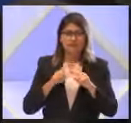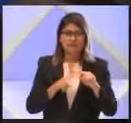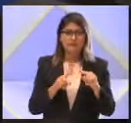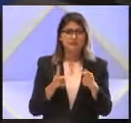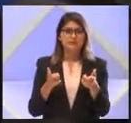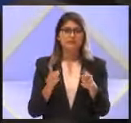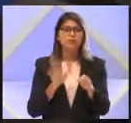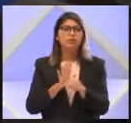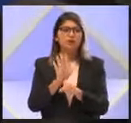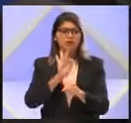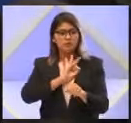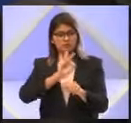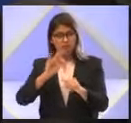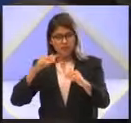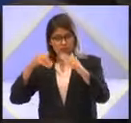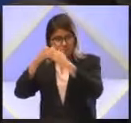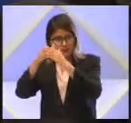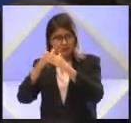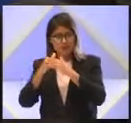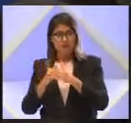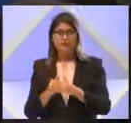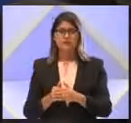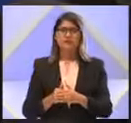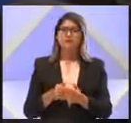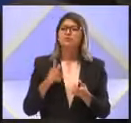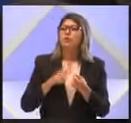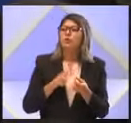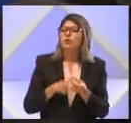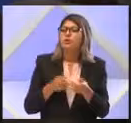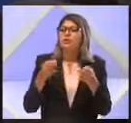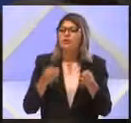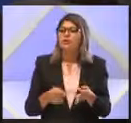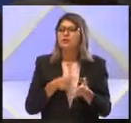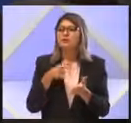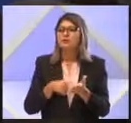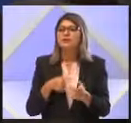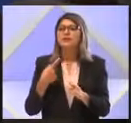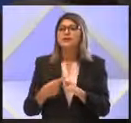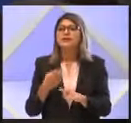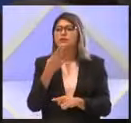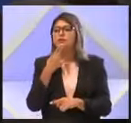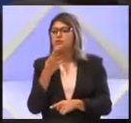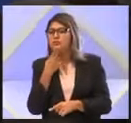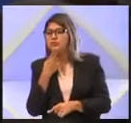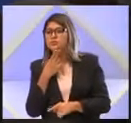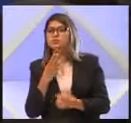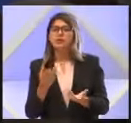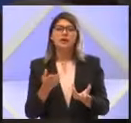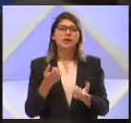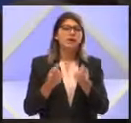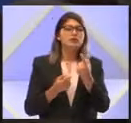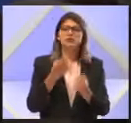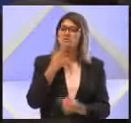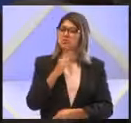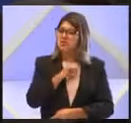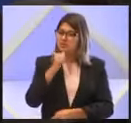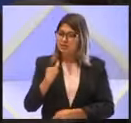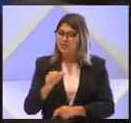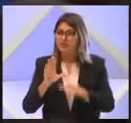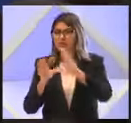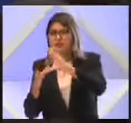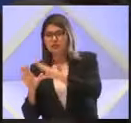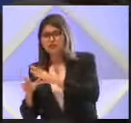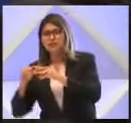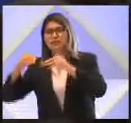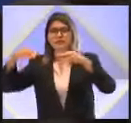excedentes de capacidad y tal donde están quien las usa quien no las usa tanto satelital espectro